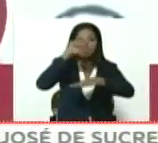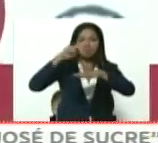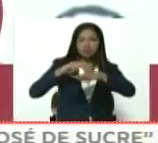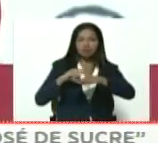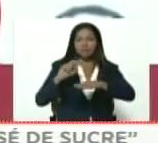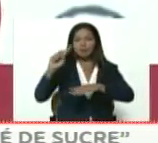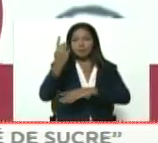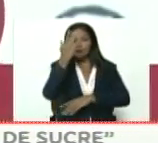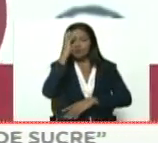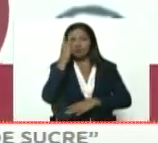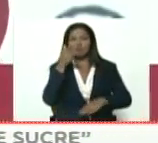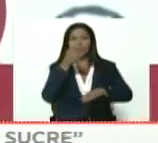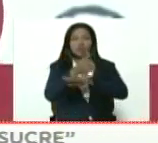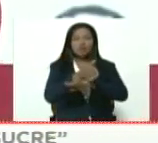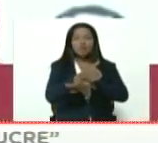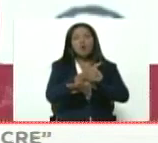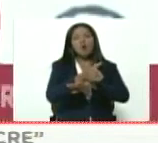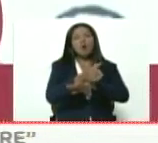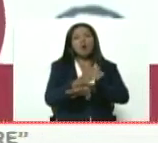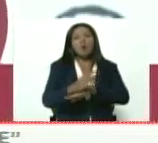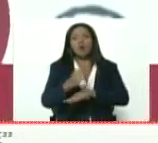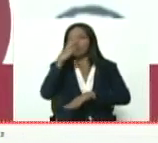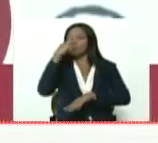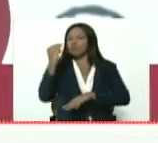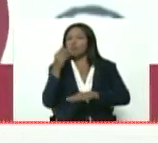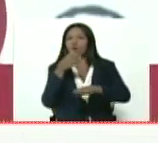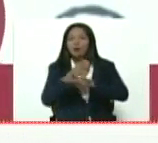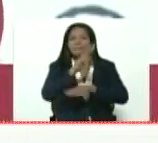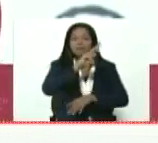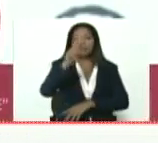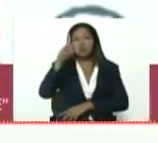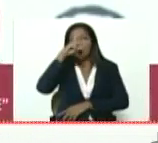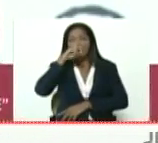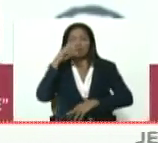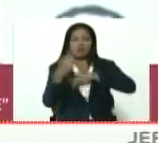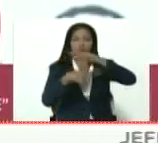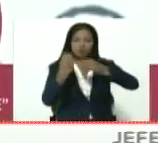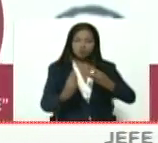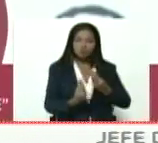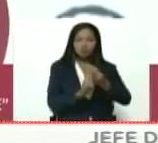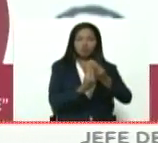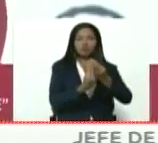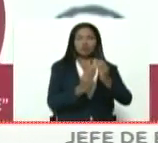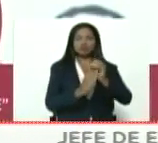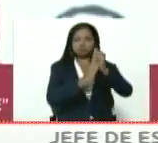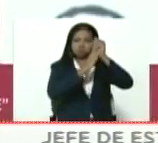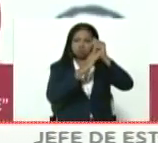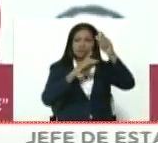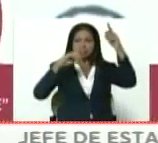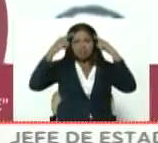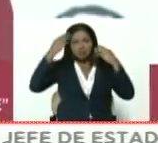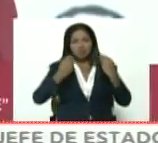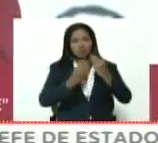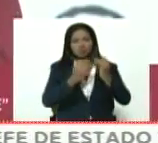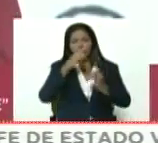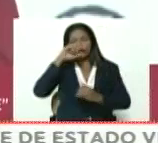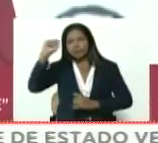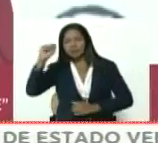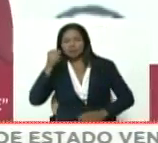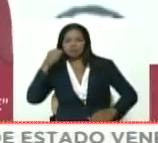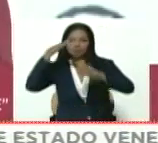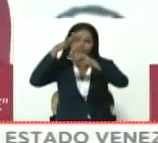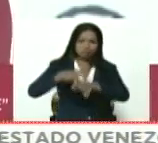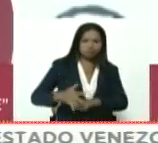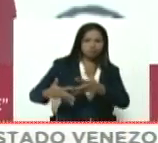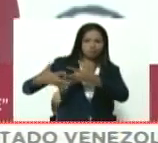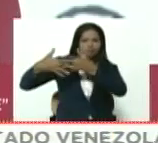de febrero en Cuba con Zamora, 2 de febrero, 21 años de la revolución junto al comandante Chávez, junto a usted, venciendo al